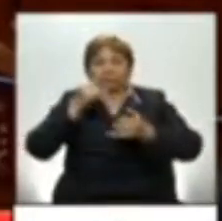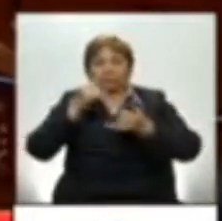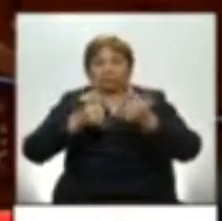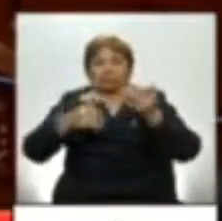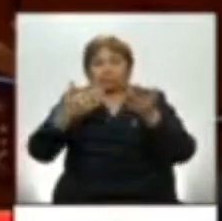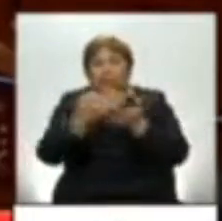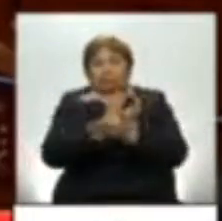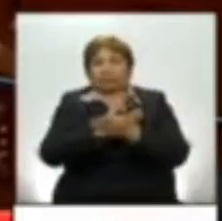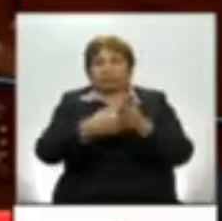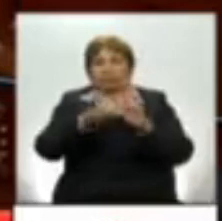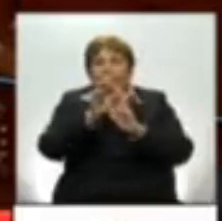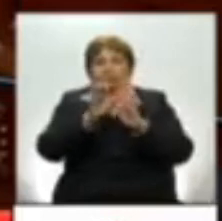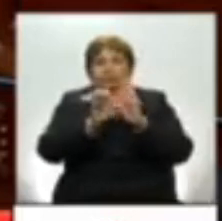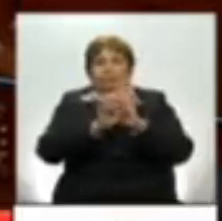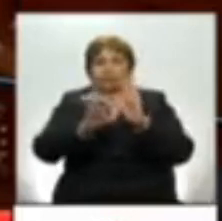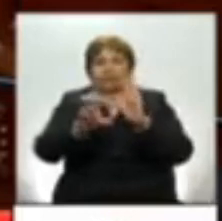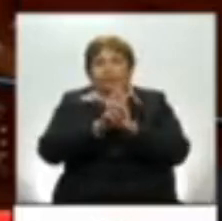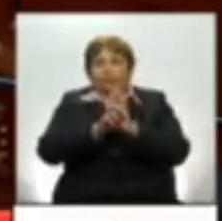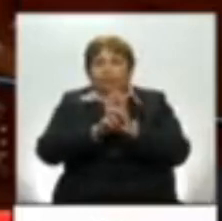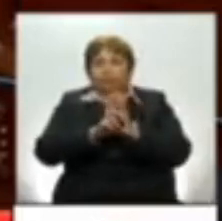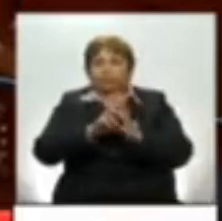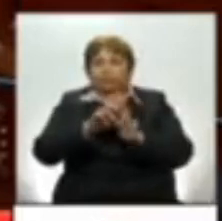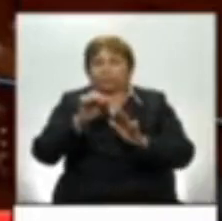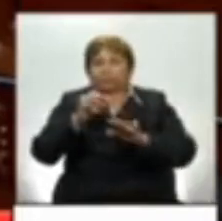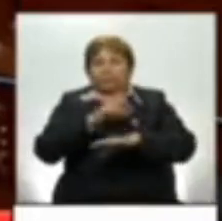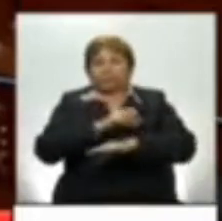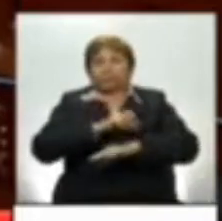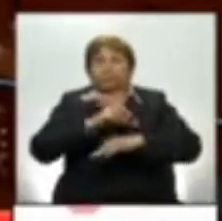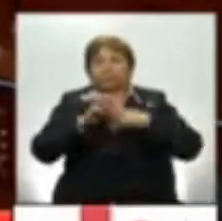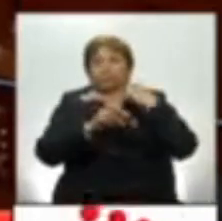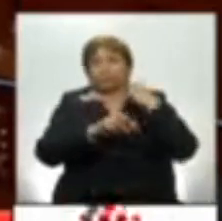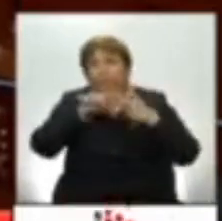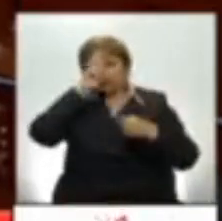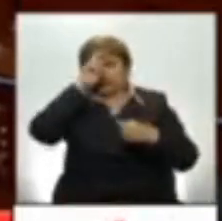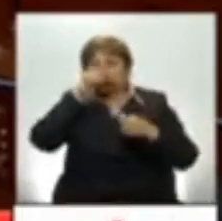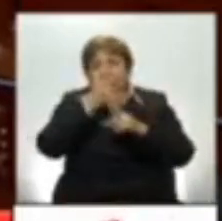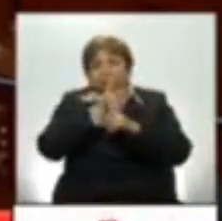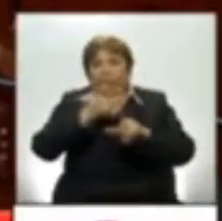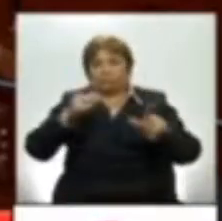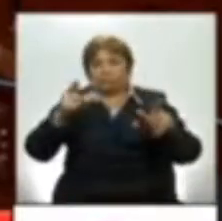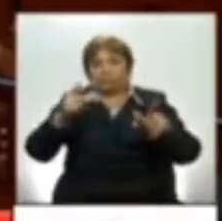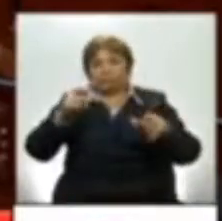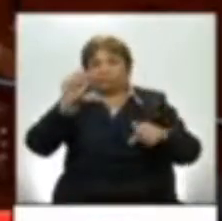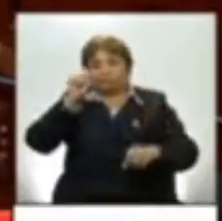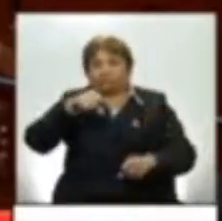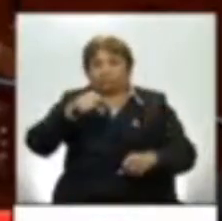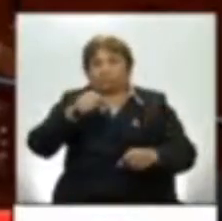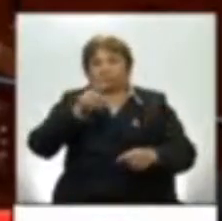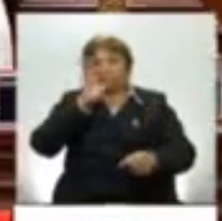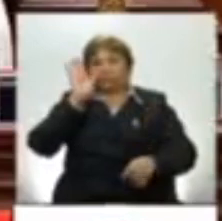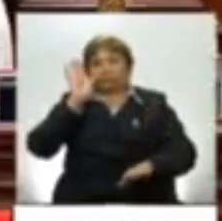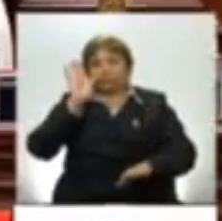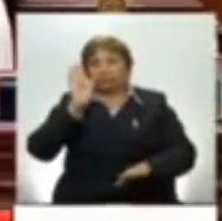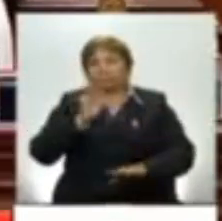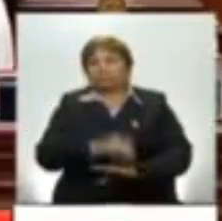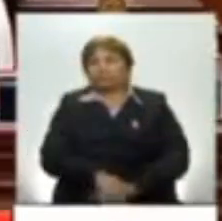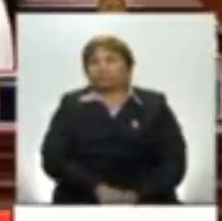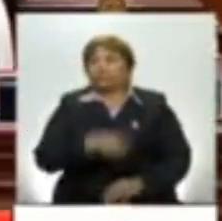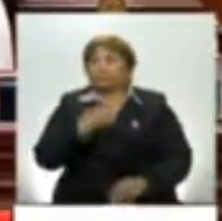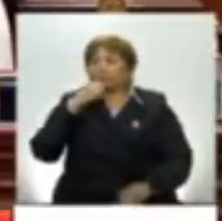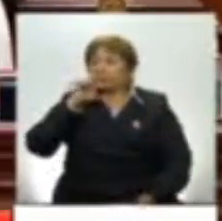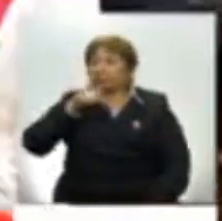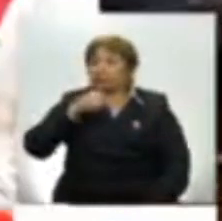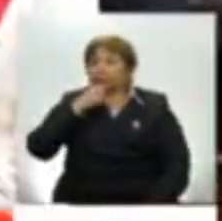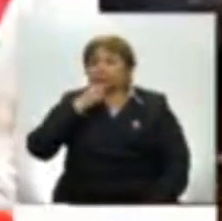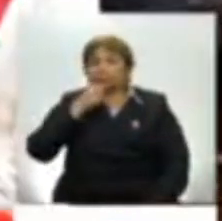nueva constitución y por un país Perú libre, sí, juro. Si así lo